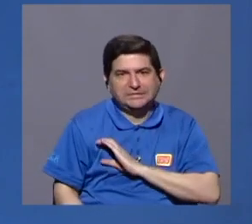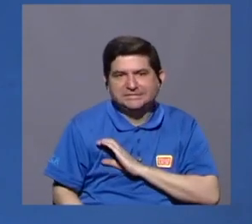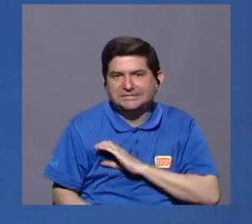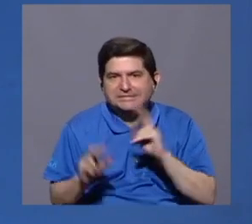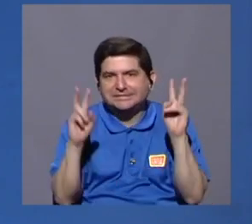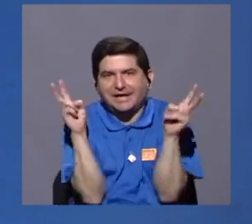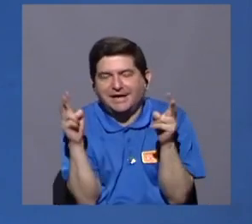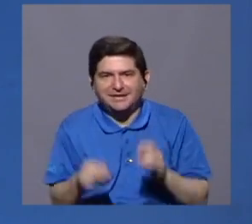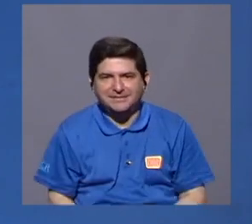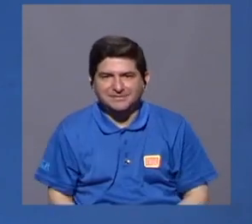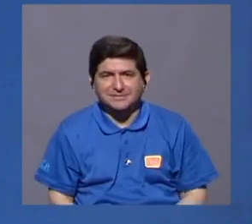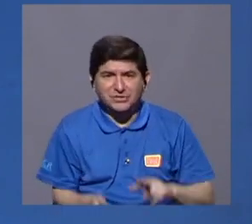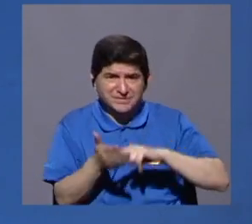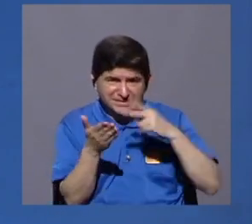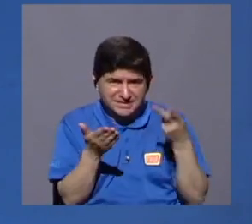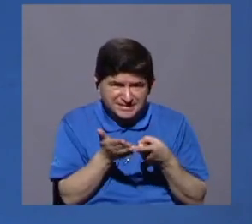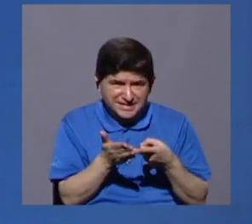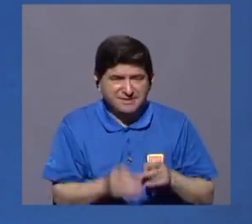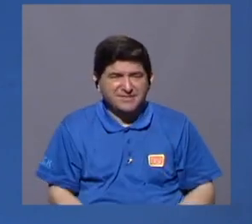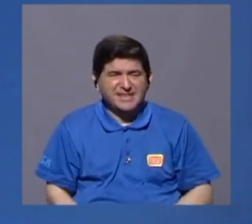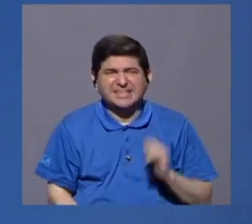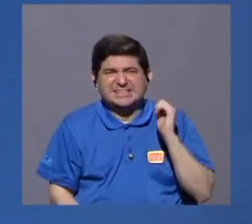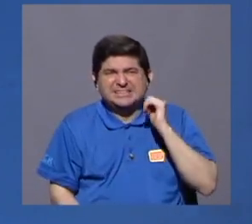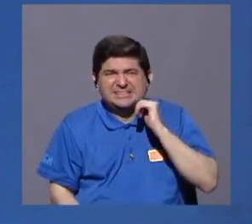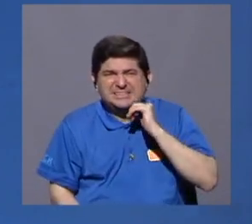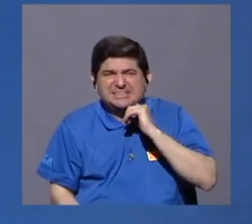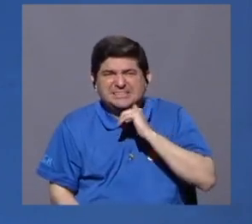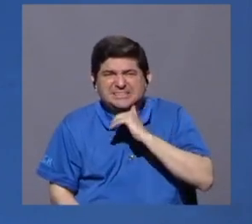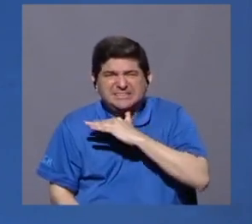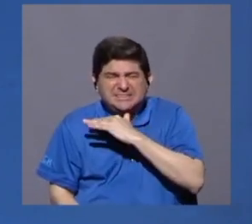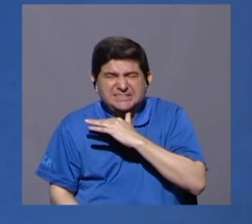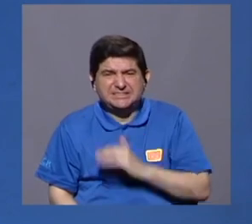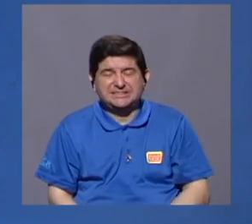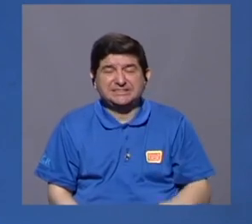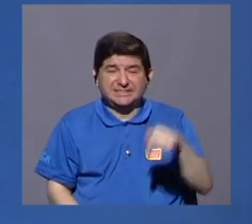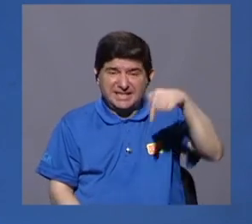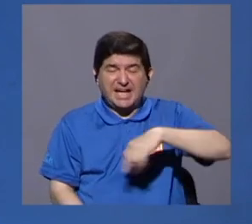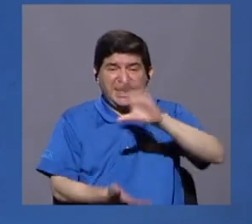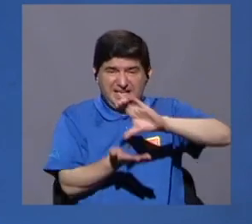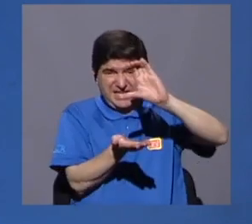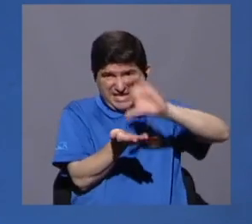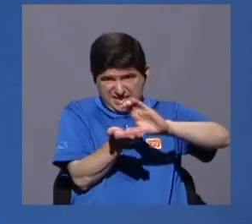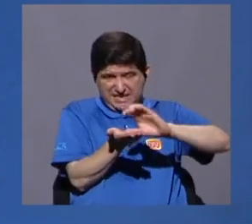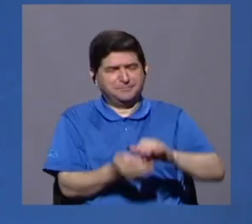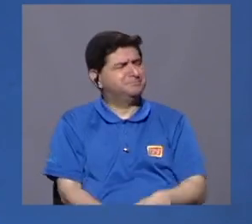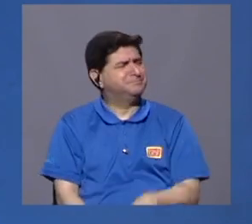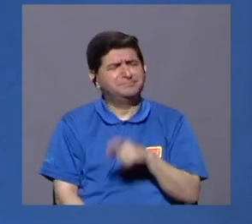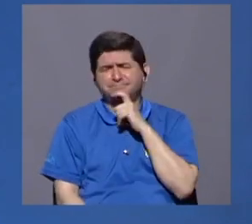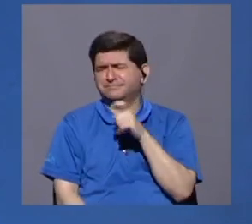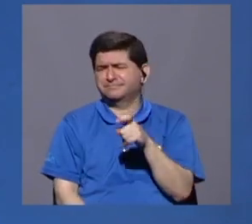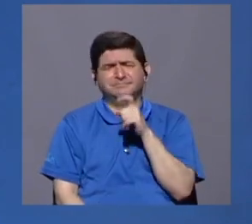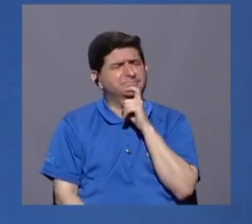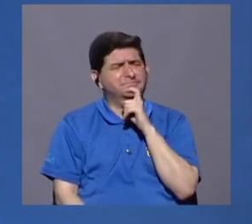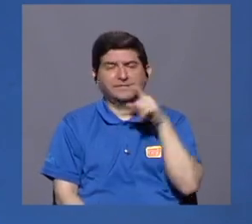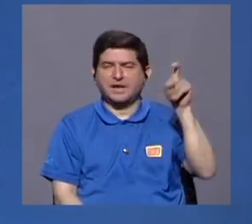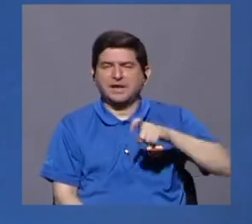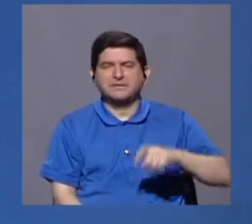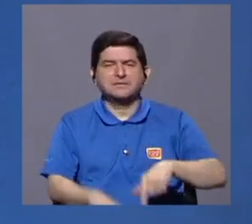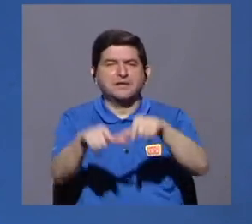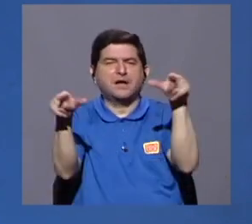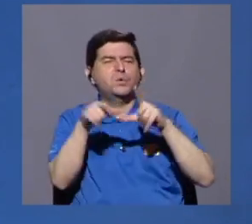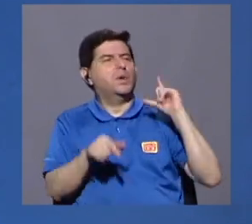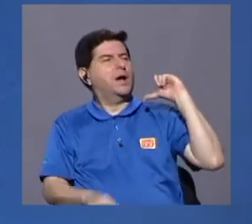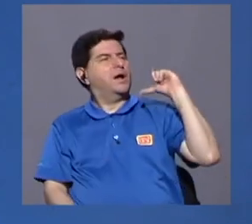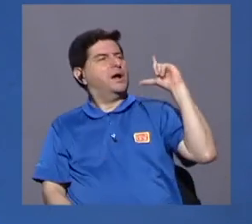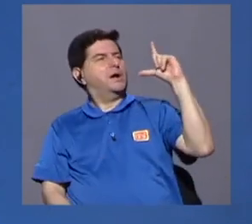entonces estamos hablando de este tipo de contaminación que podemos tener por ejemplo en la capital entonces es muy difícil y ocupamos estar lo más